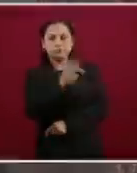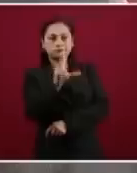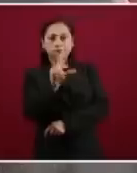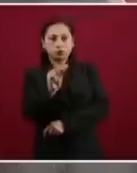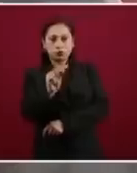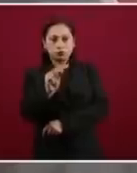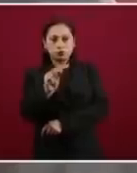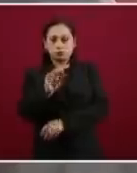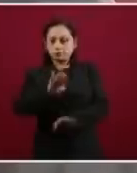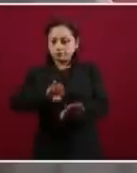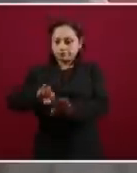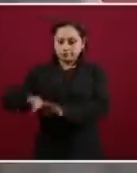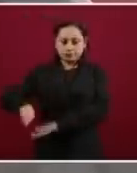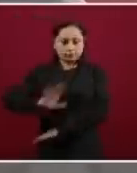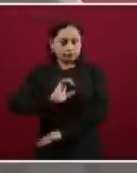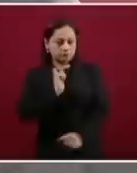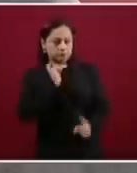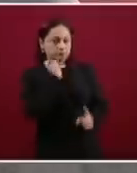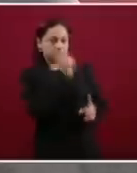Entonces, todo esto